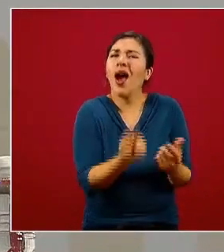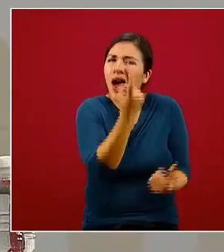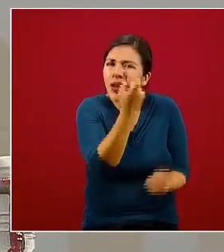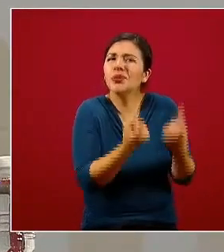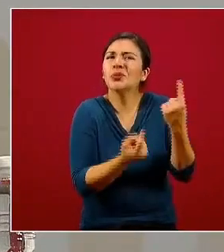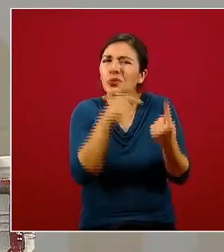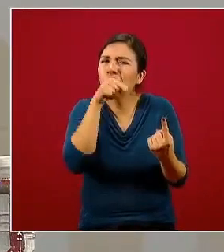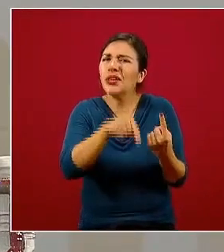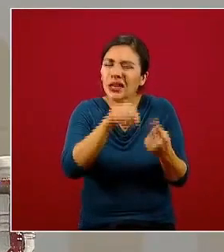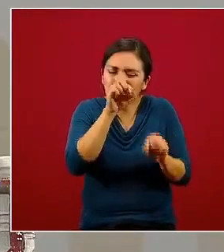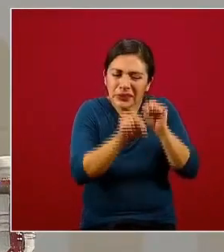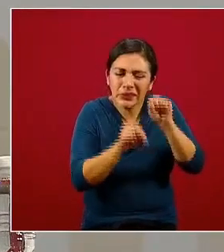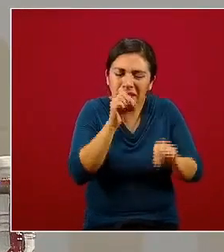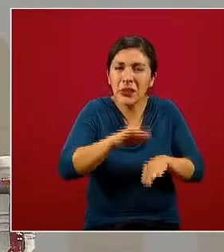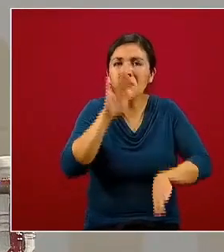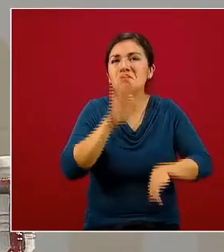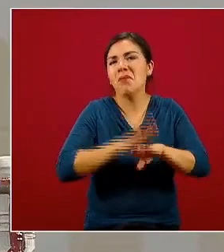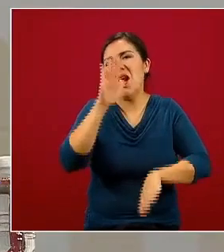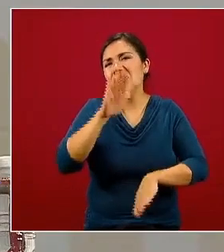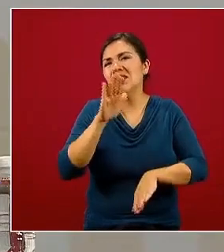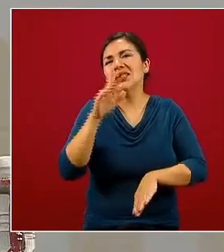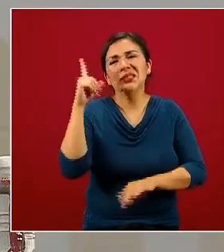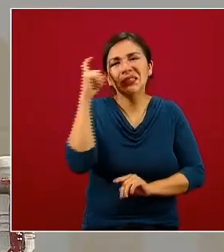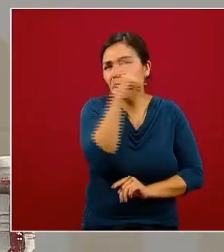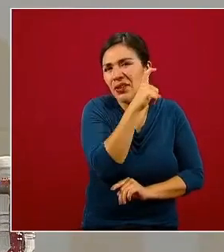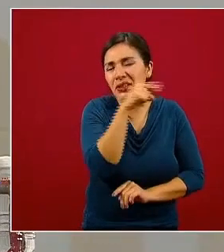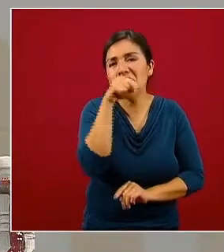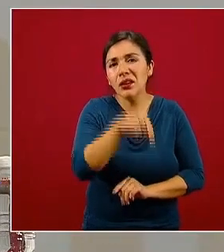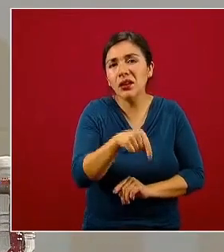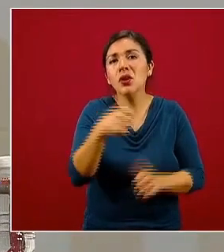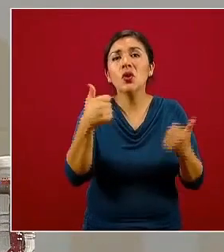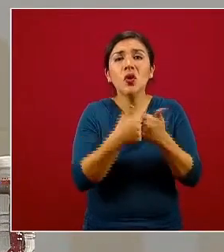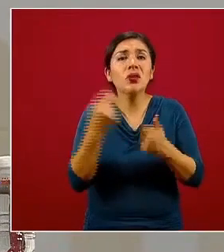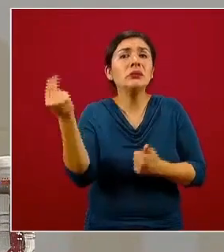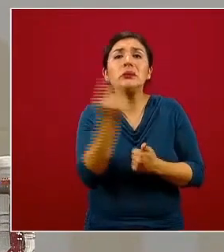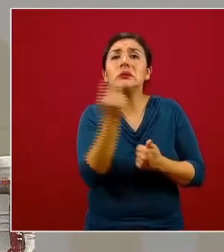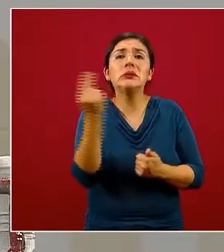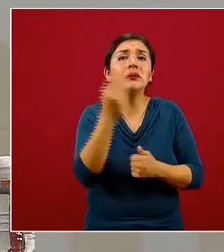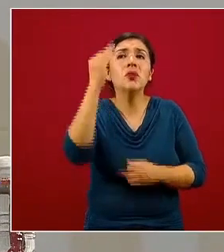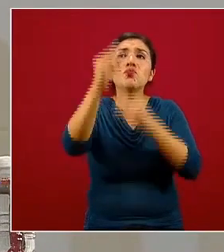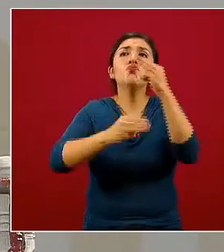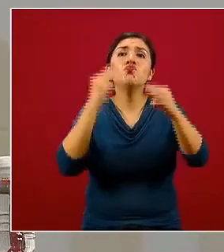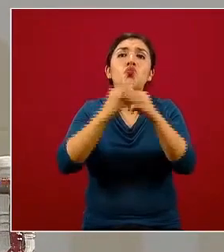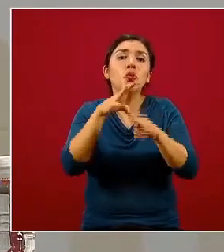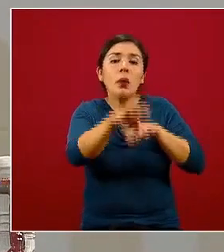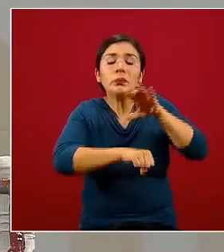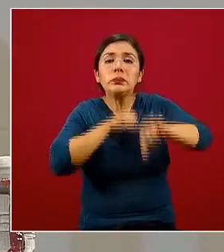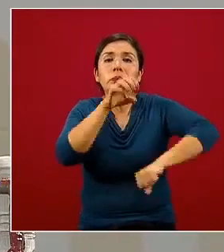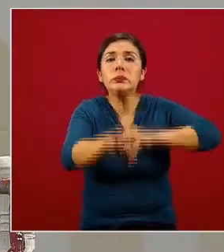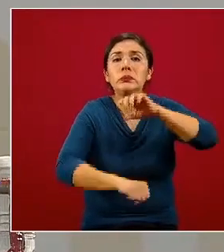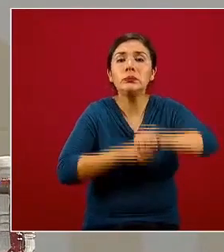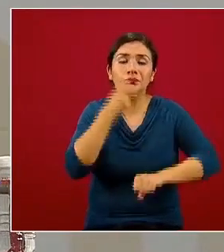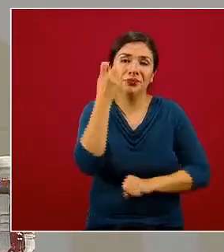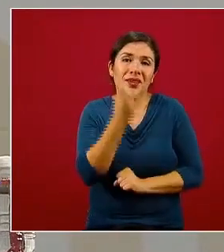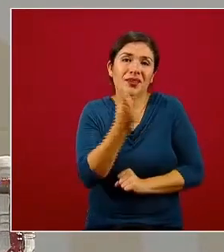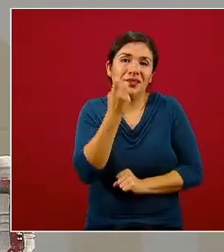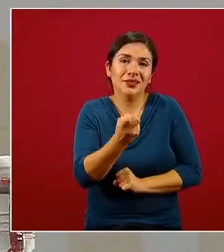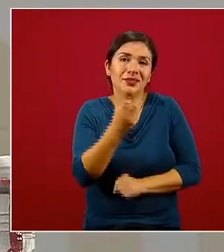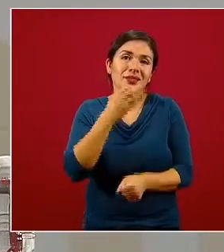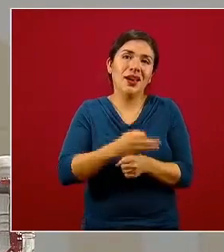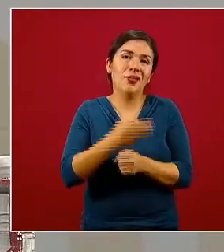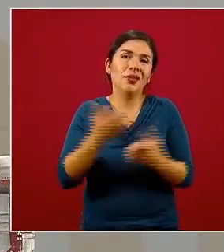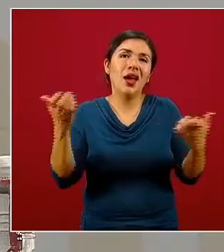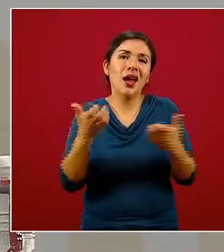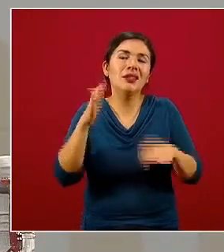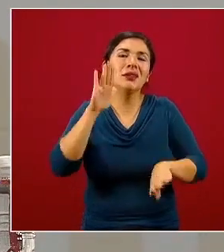partes que quizás son de las más críticas y que han estado bajo una demanda tremenda en todo el mundo, y esto es lo que está haciendo